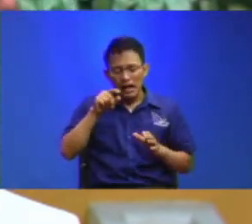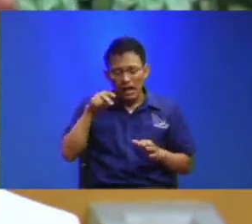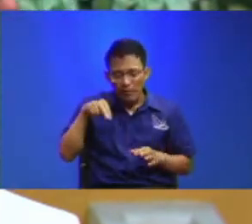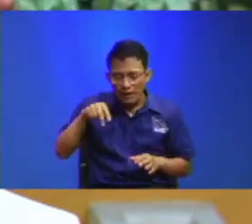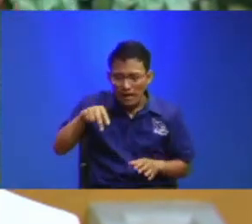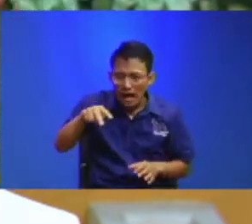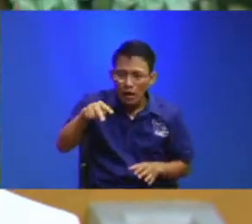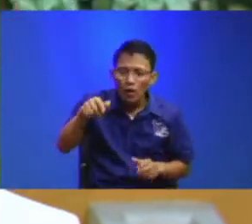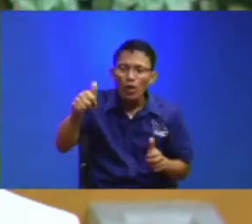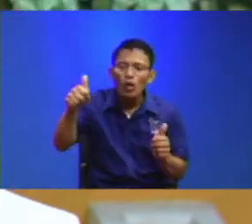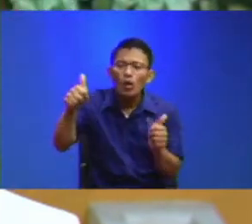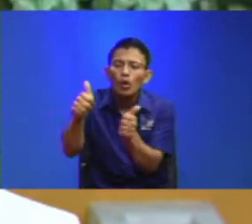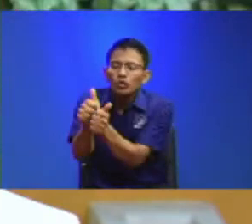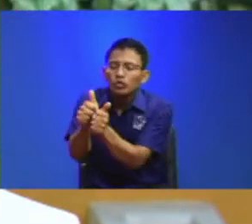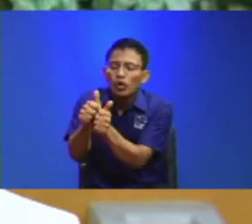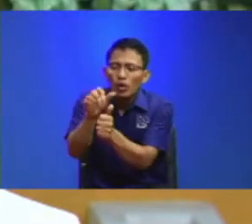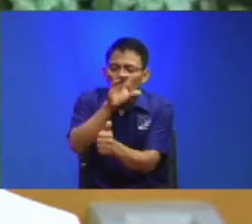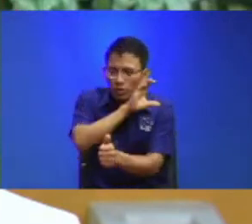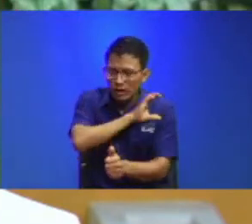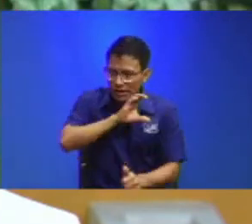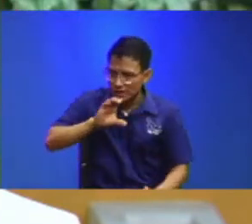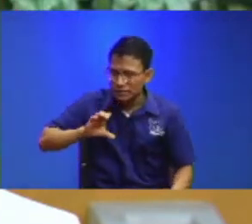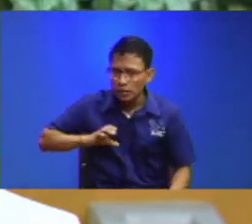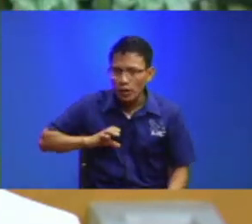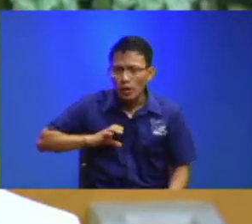él, todos